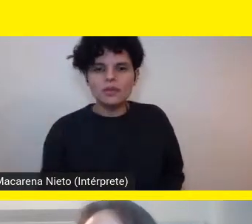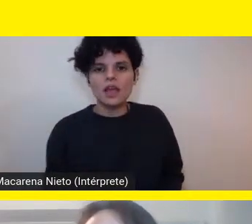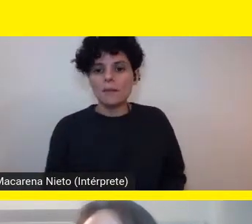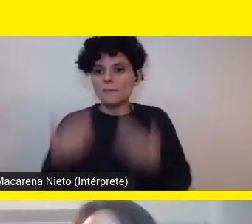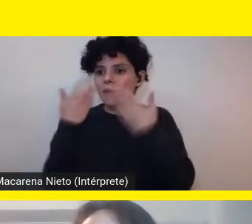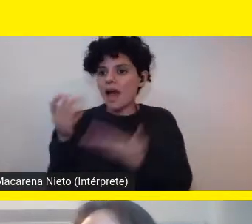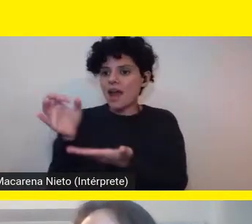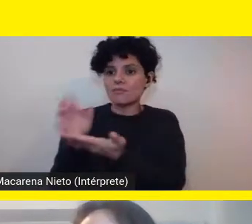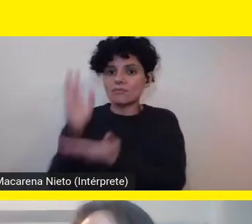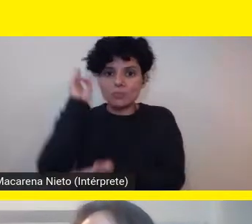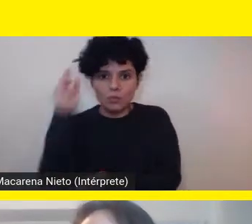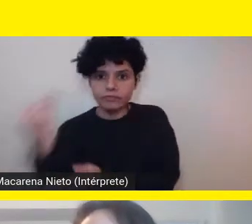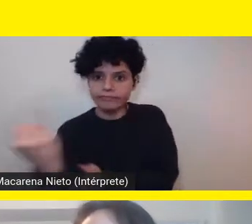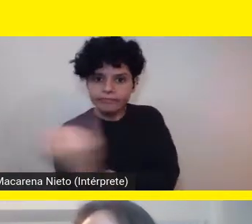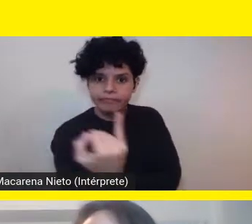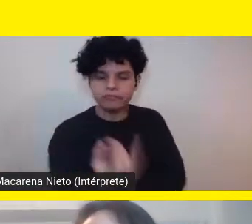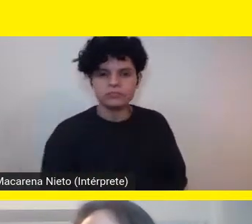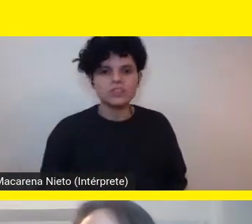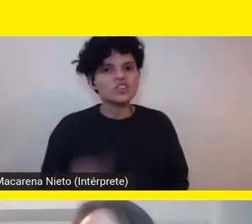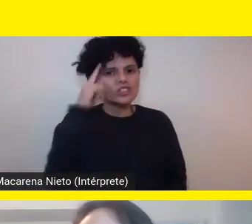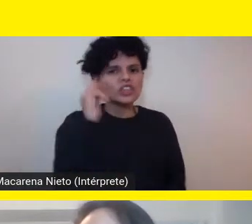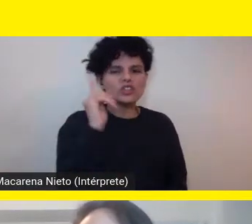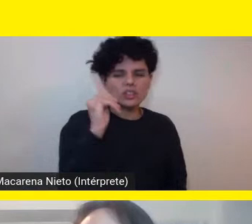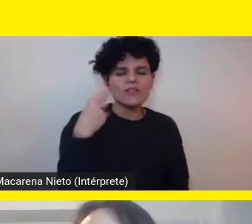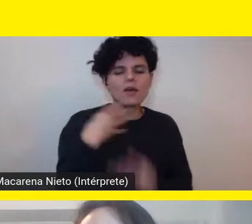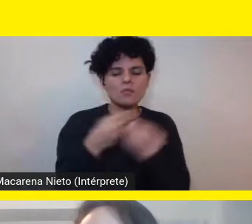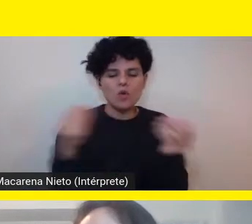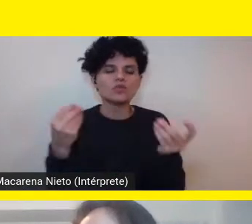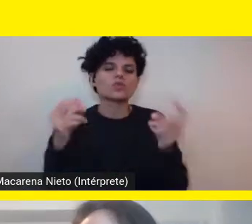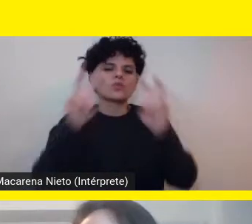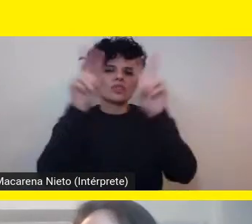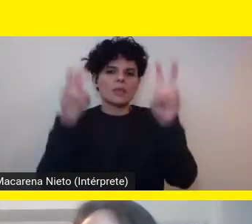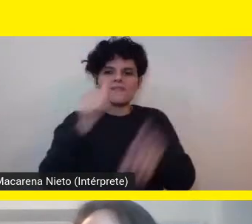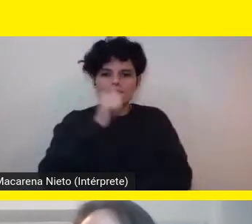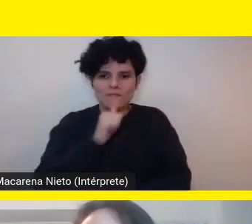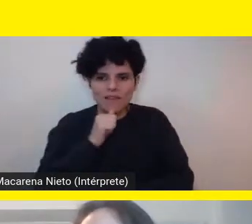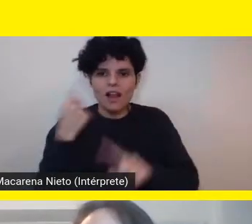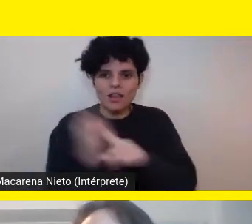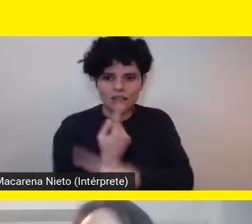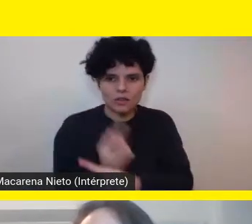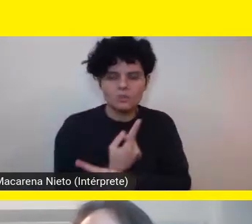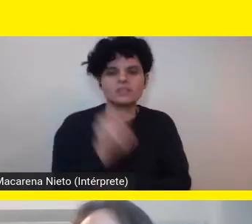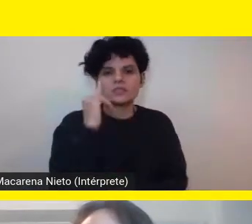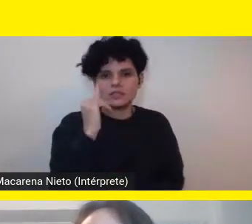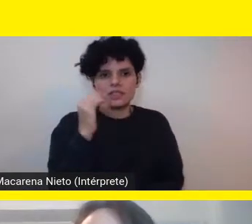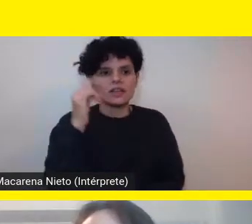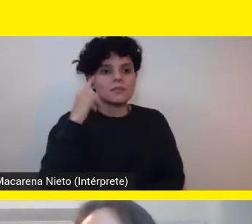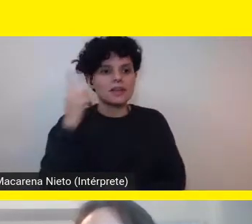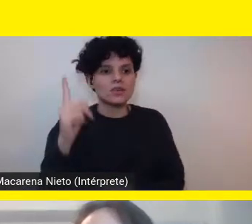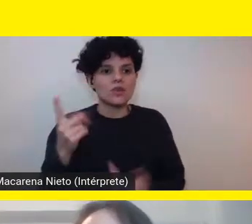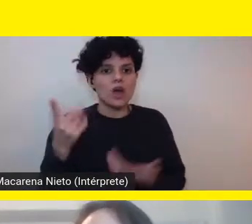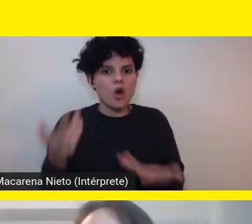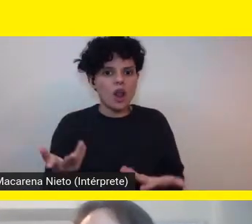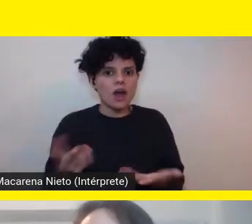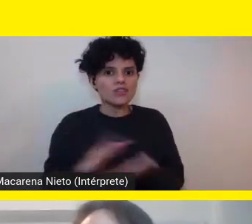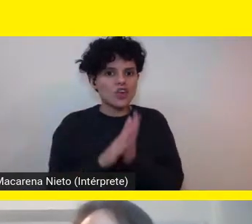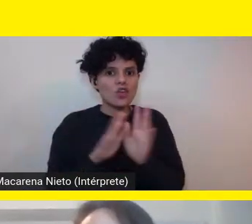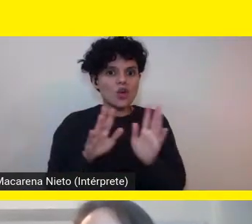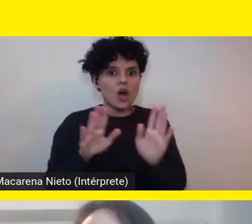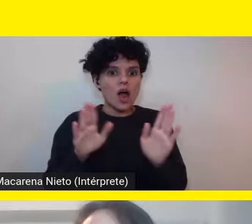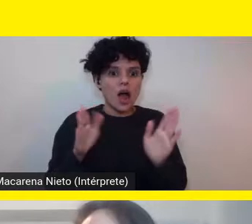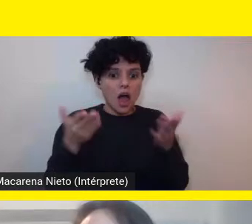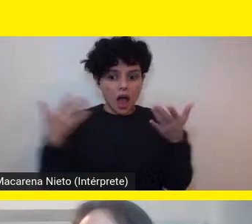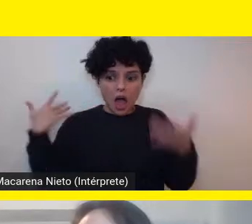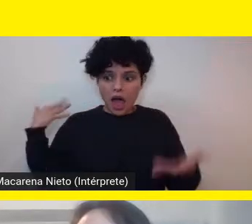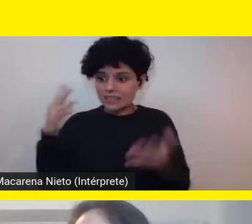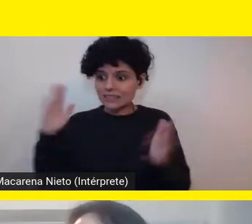que hay un montón de discusiones que van a quedar abiertas, pero lo importante es que van a quedar abiertas. Todo lo que hoy día está cerrado lo logramos abrir. Y